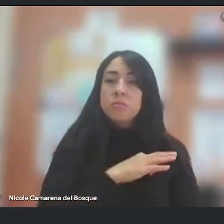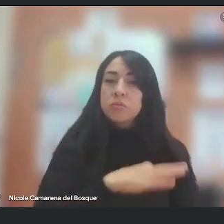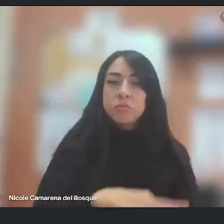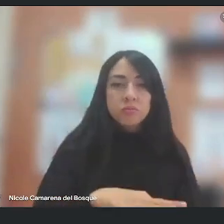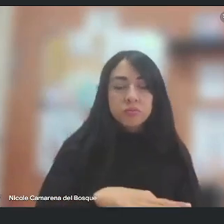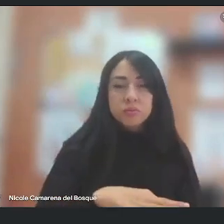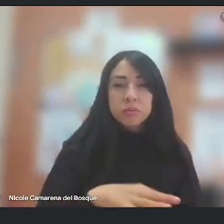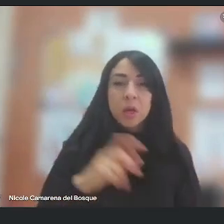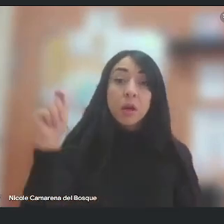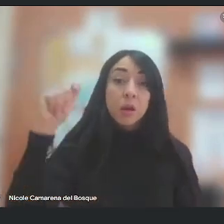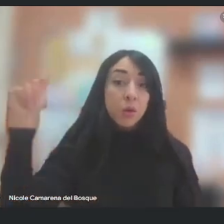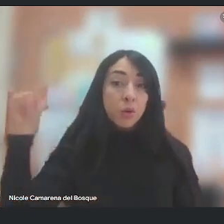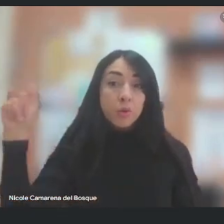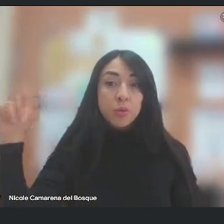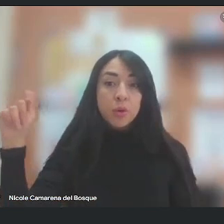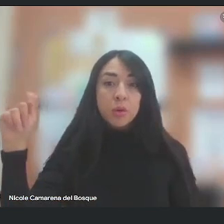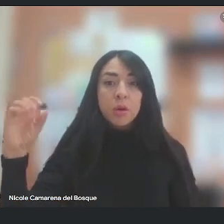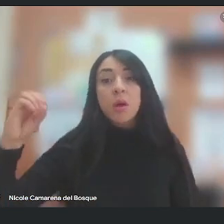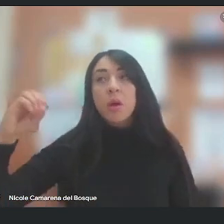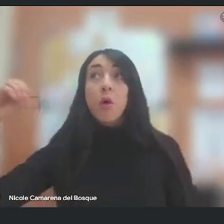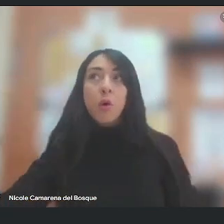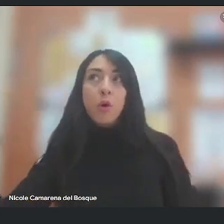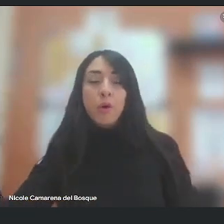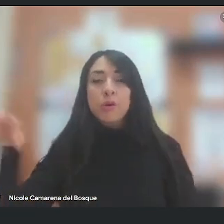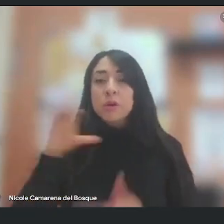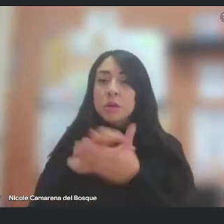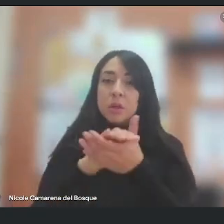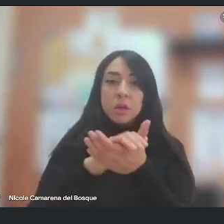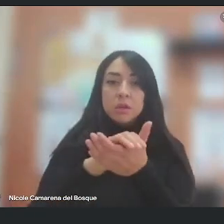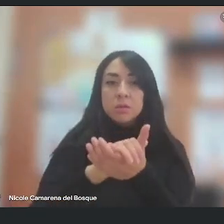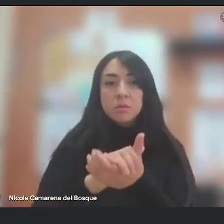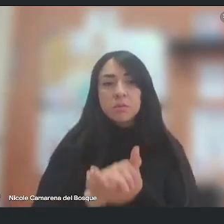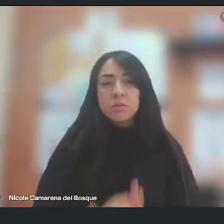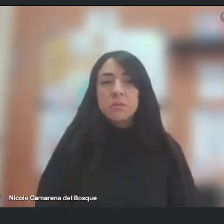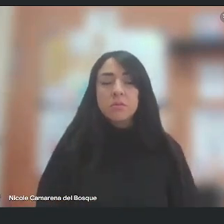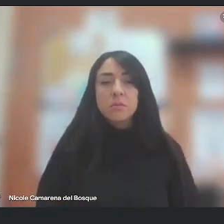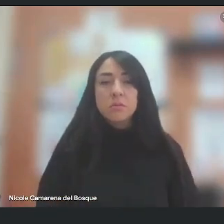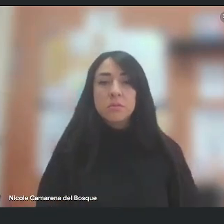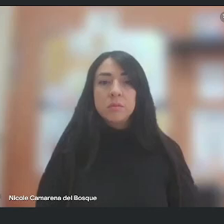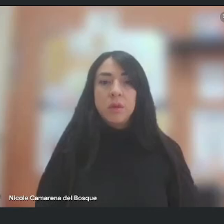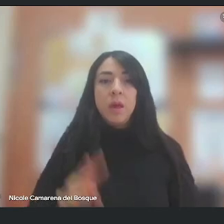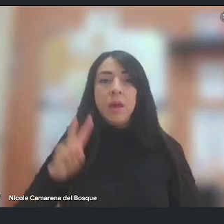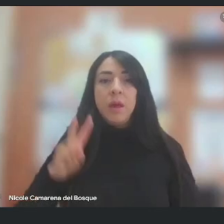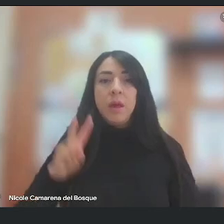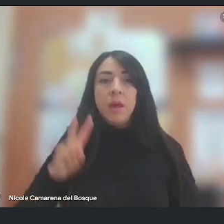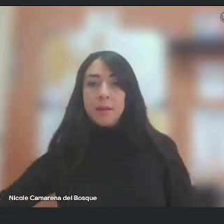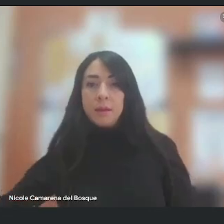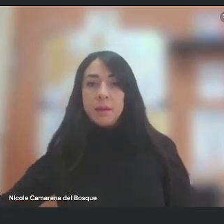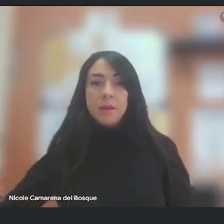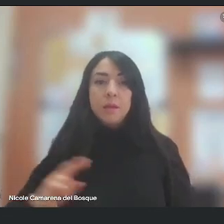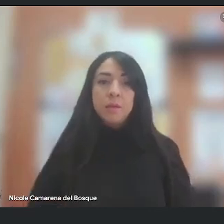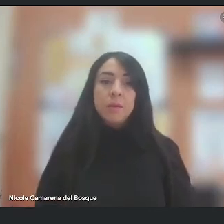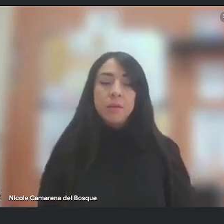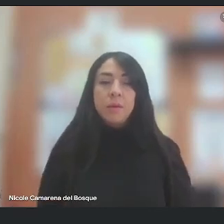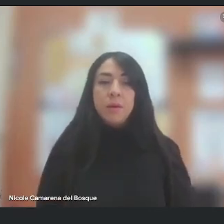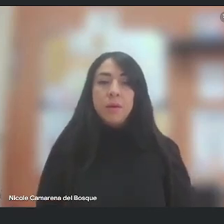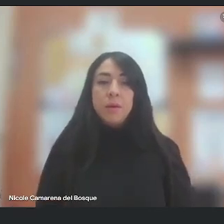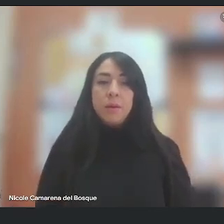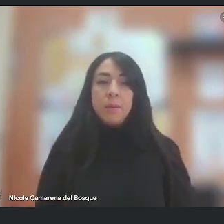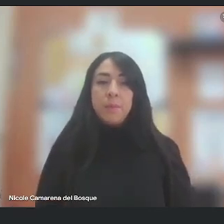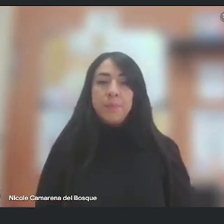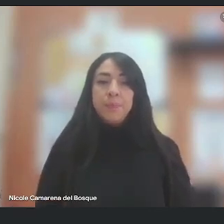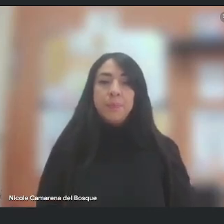y muchas veces las mismas personas que estamos como tutores o cuidadores son las